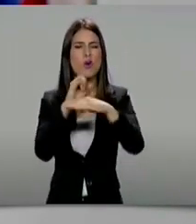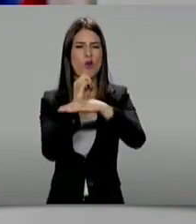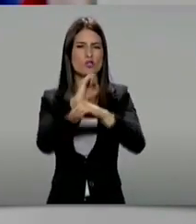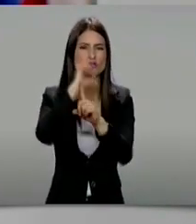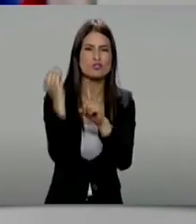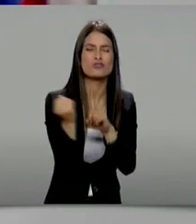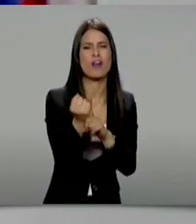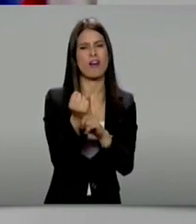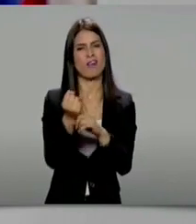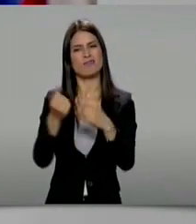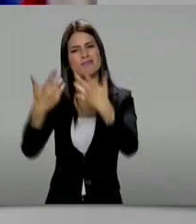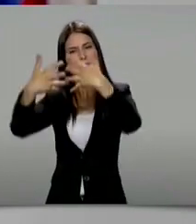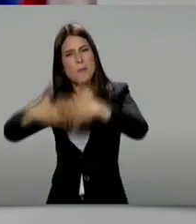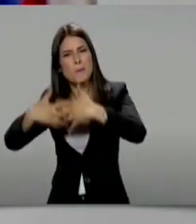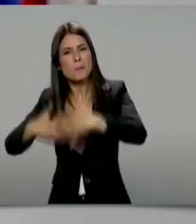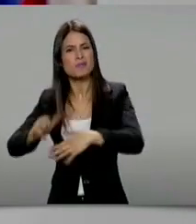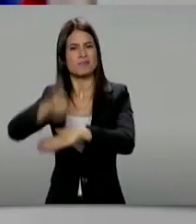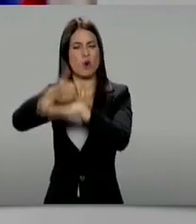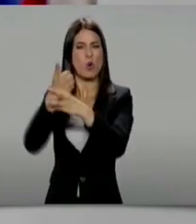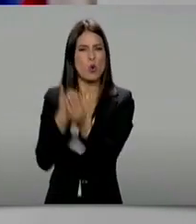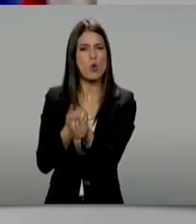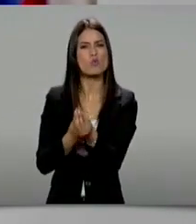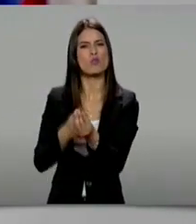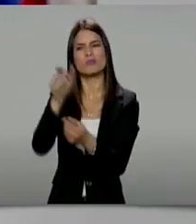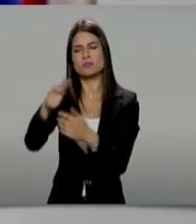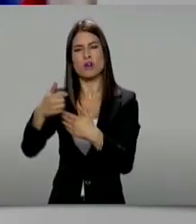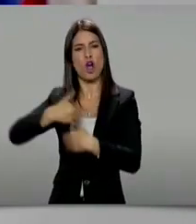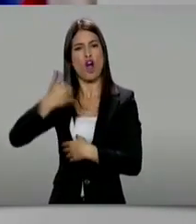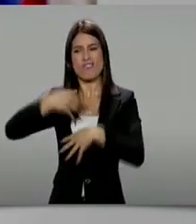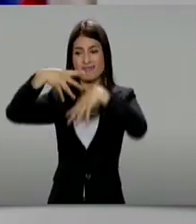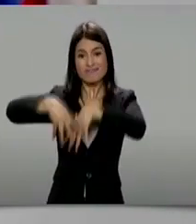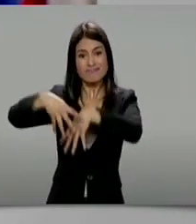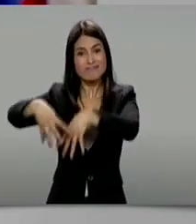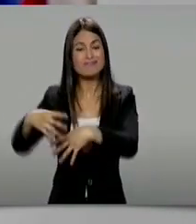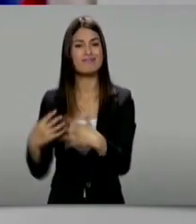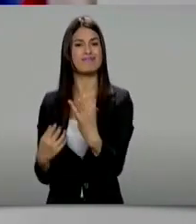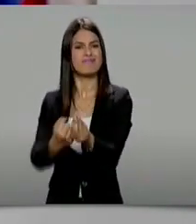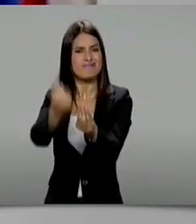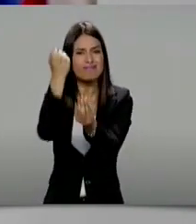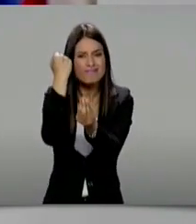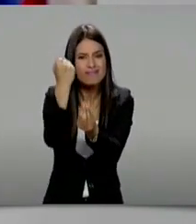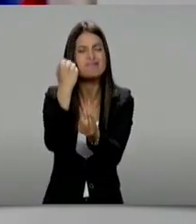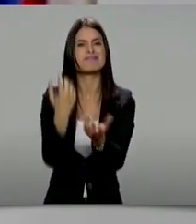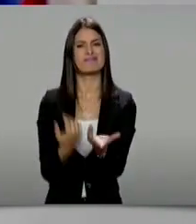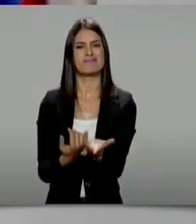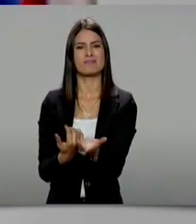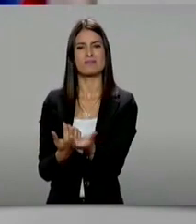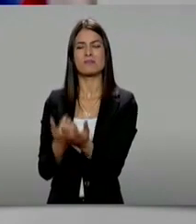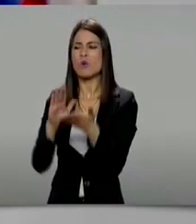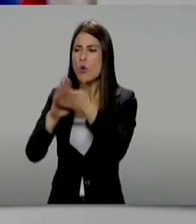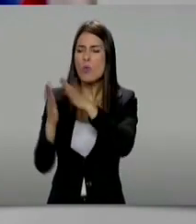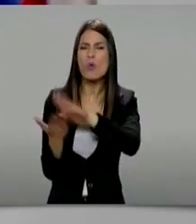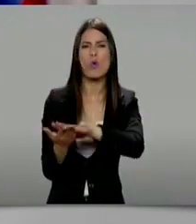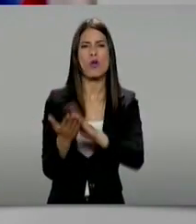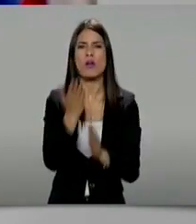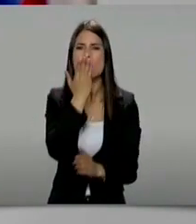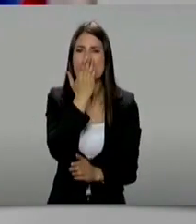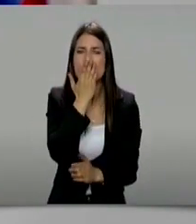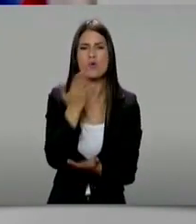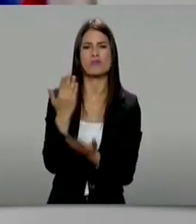miles de jóvenes que se movilizaron los sindicatos las comunidades indígenas afrodescendientes las